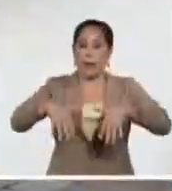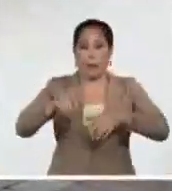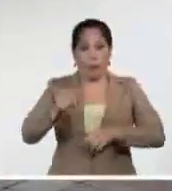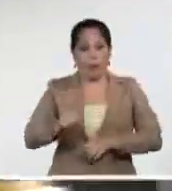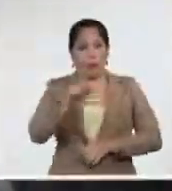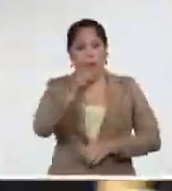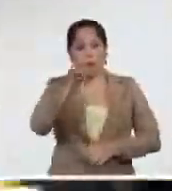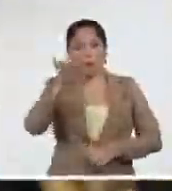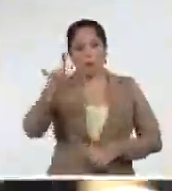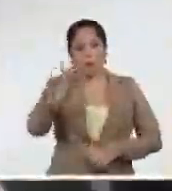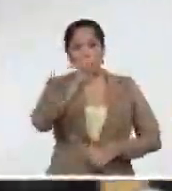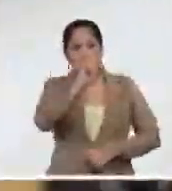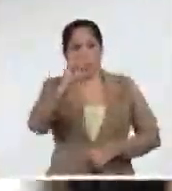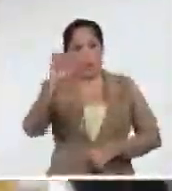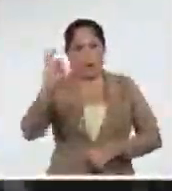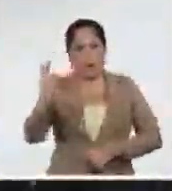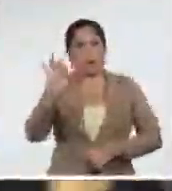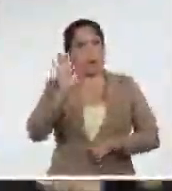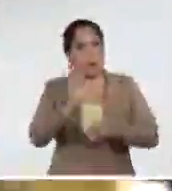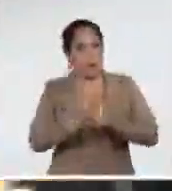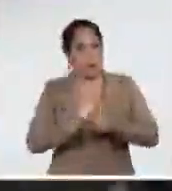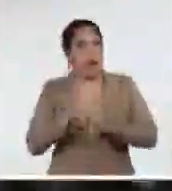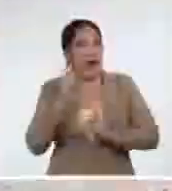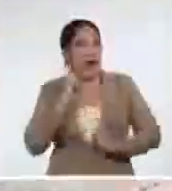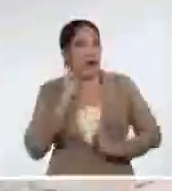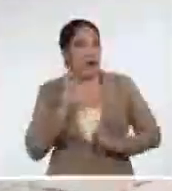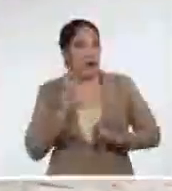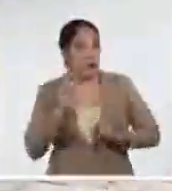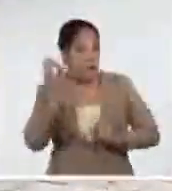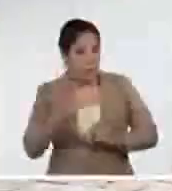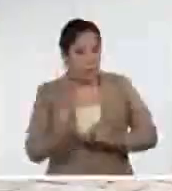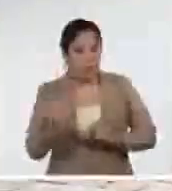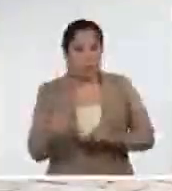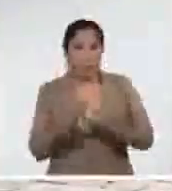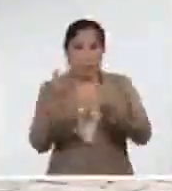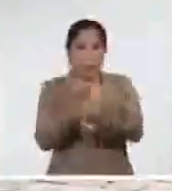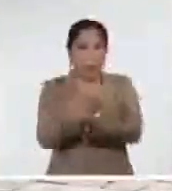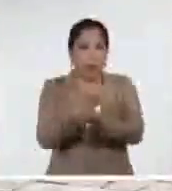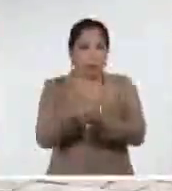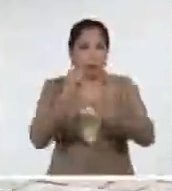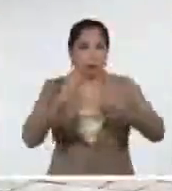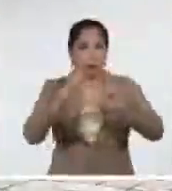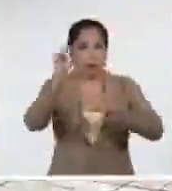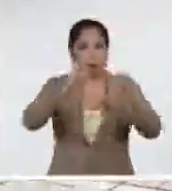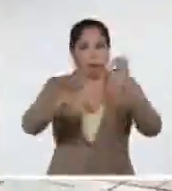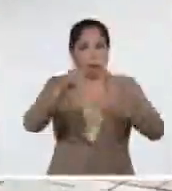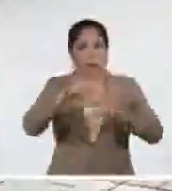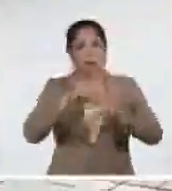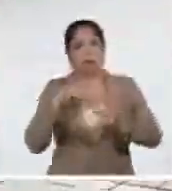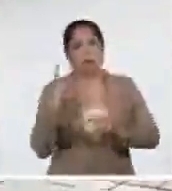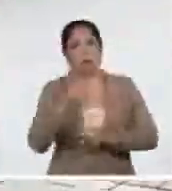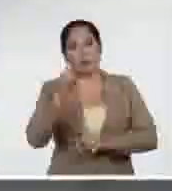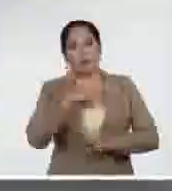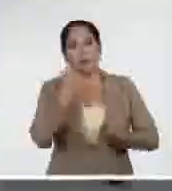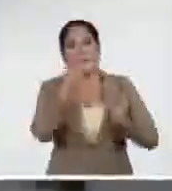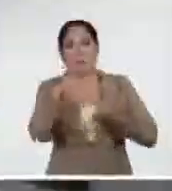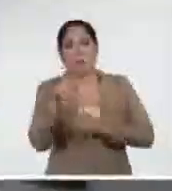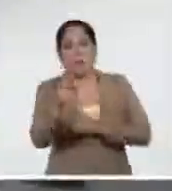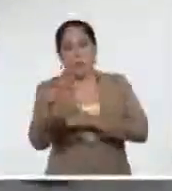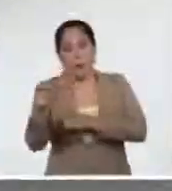desde 1967, año en que fueron depositados en este mausoleo los restos del soldado